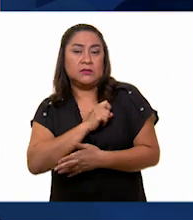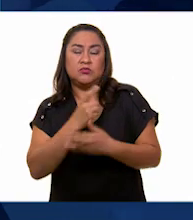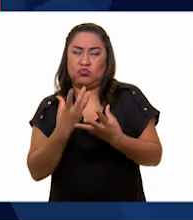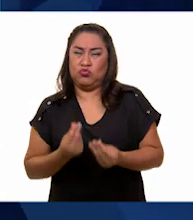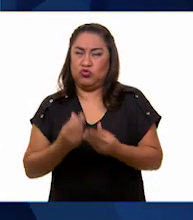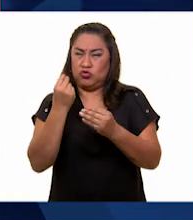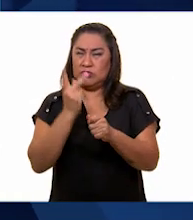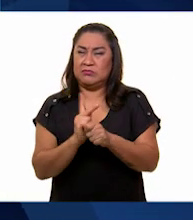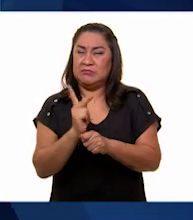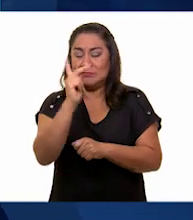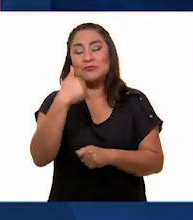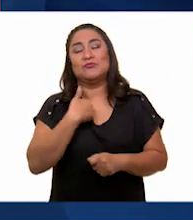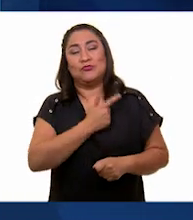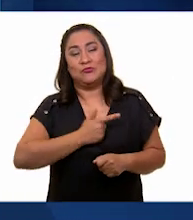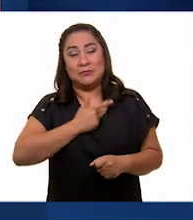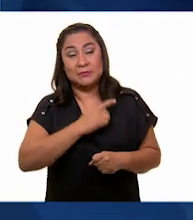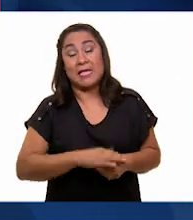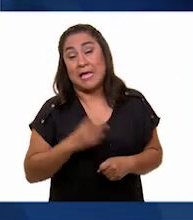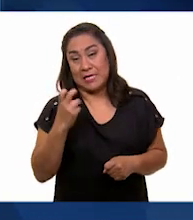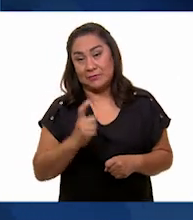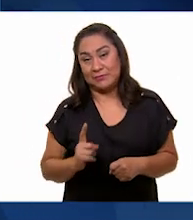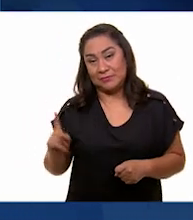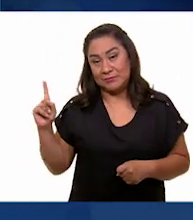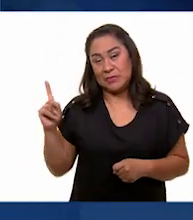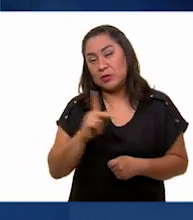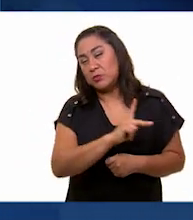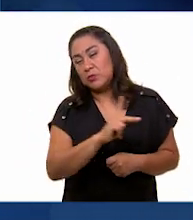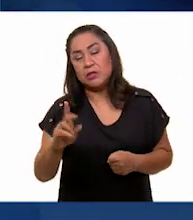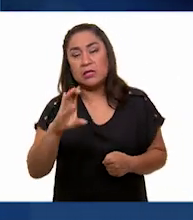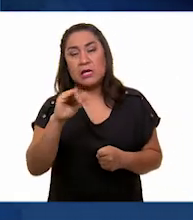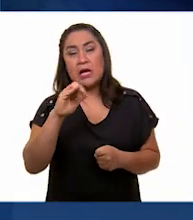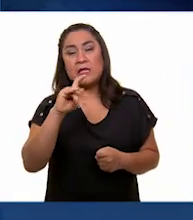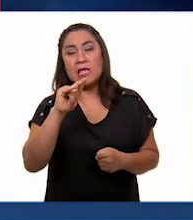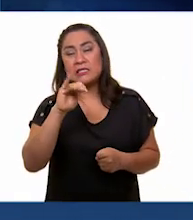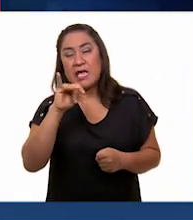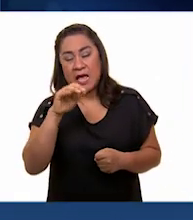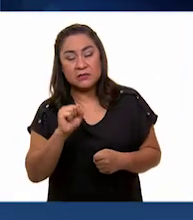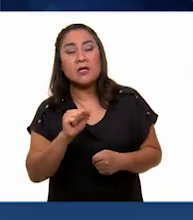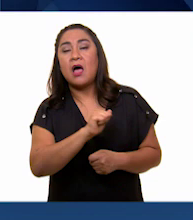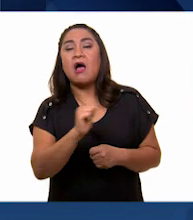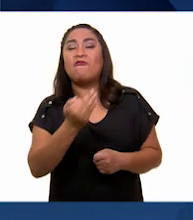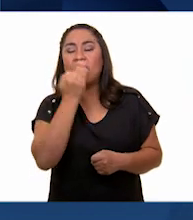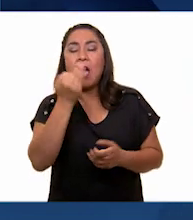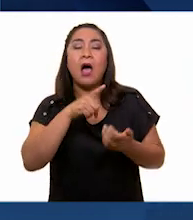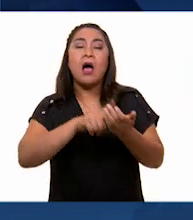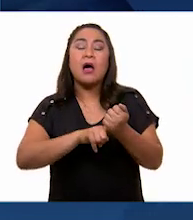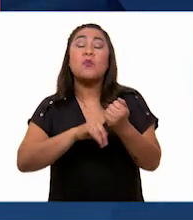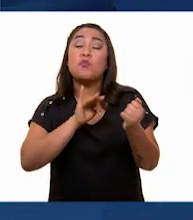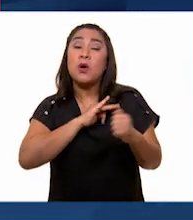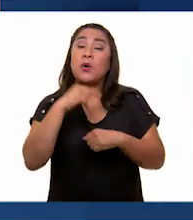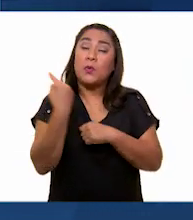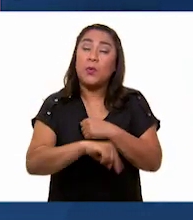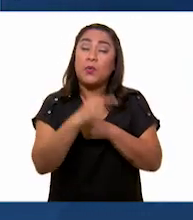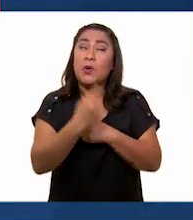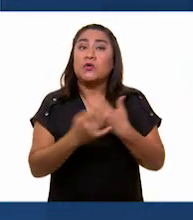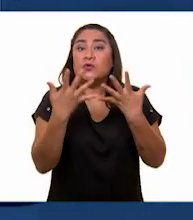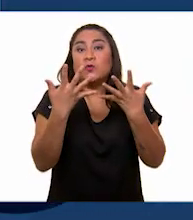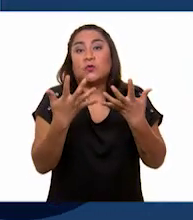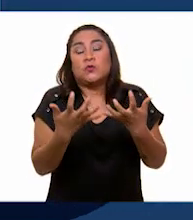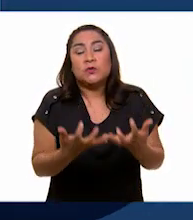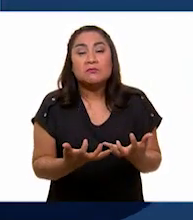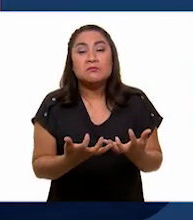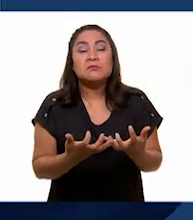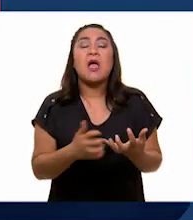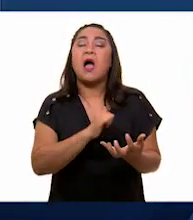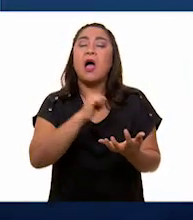mí me encantan. Las cactáceas son una familia de plantas con flores que se caracterizan por soportar prolongadas sequías. Viven